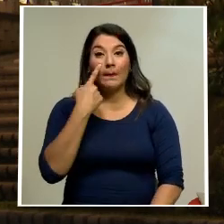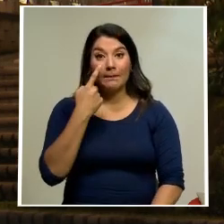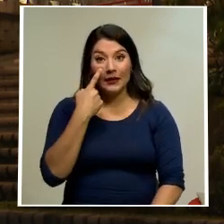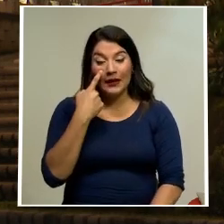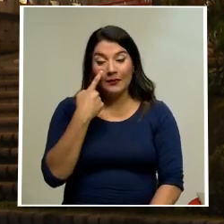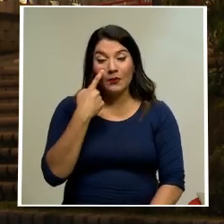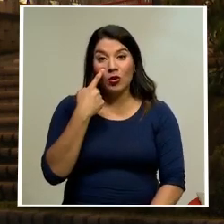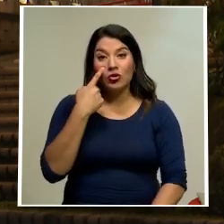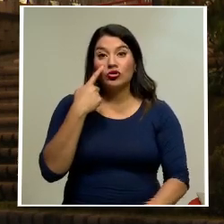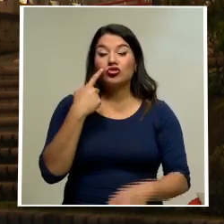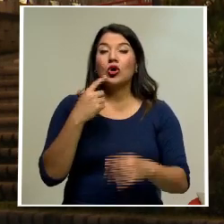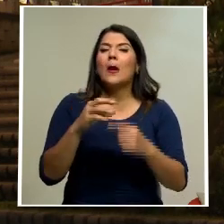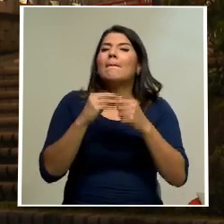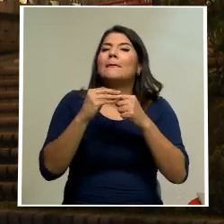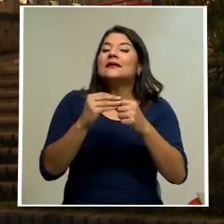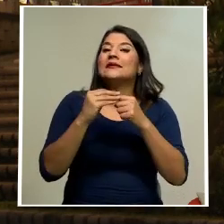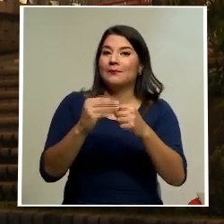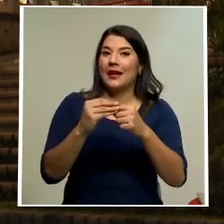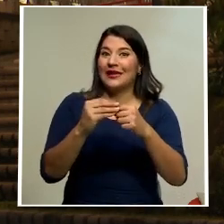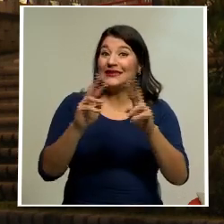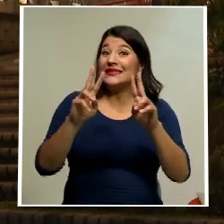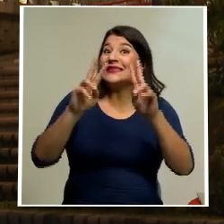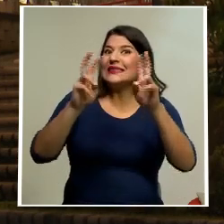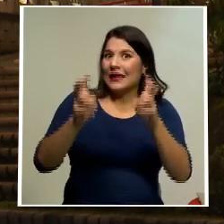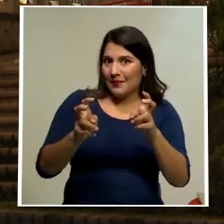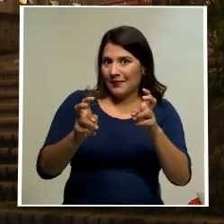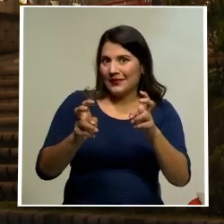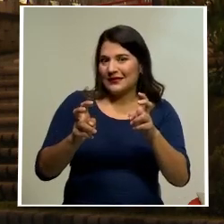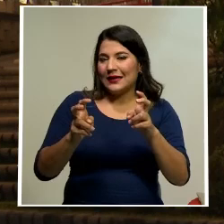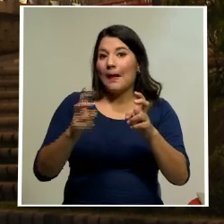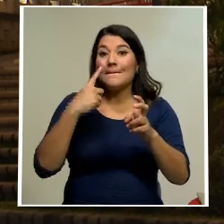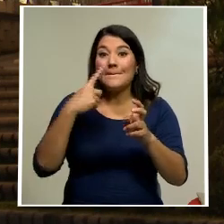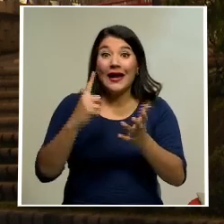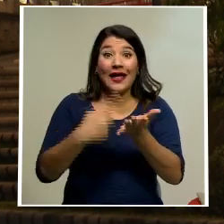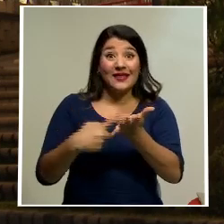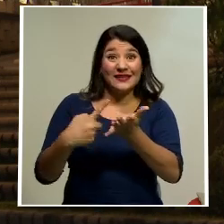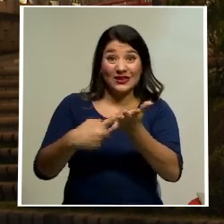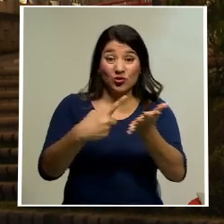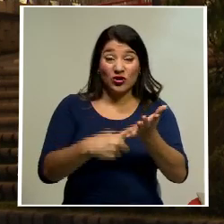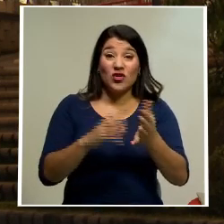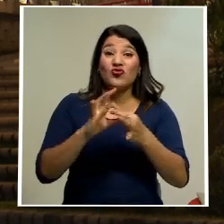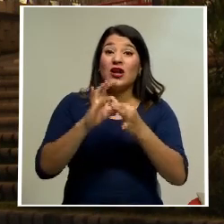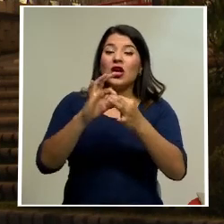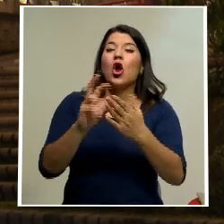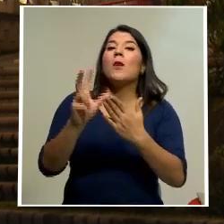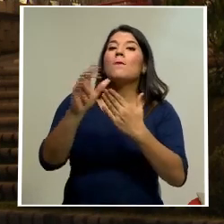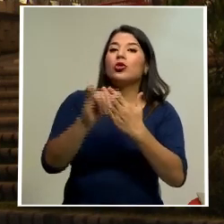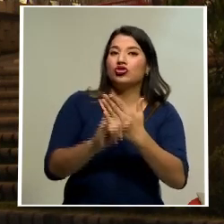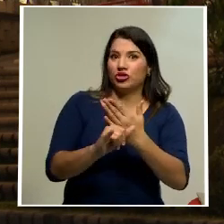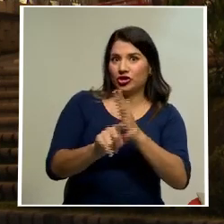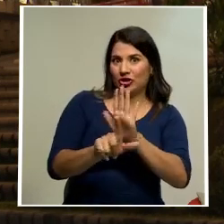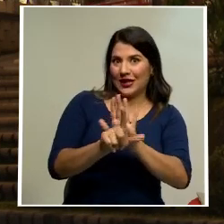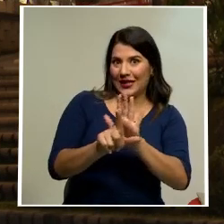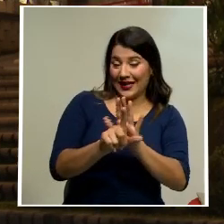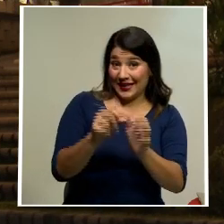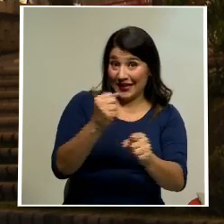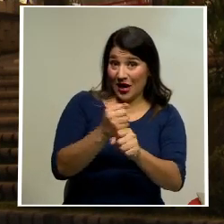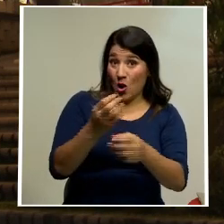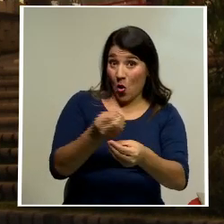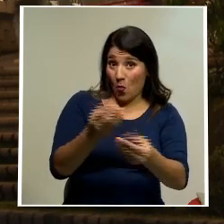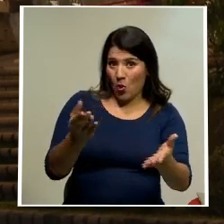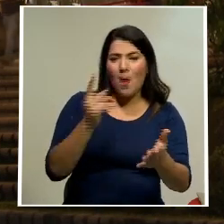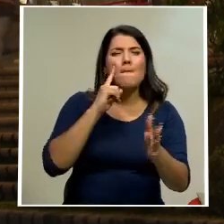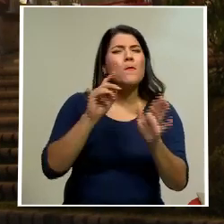lo principal que tiene este proyecto, hablábamos del tema de objeción de conciencia, un tema que